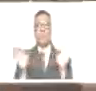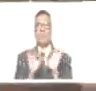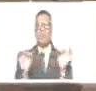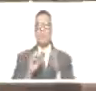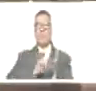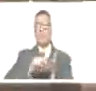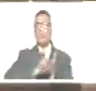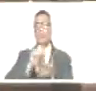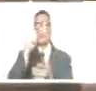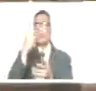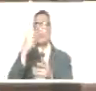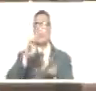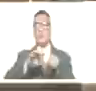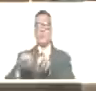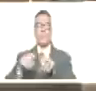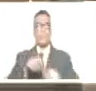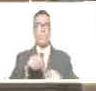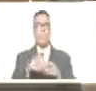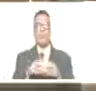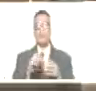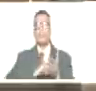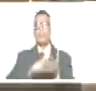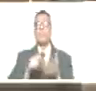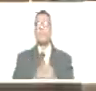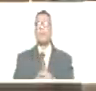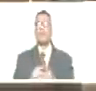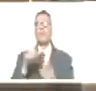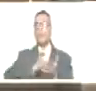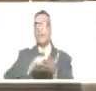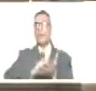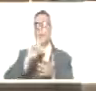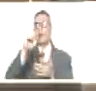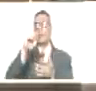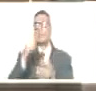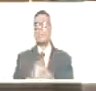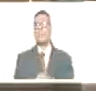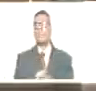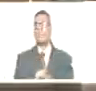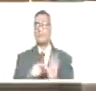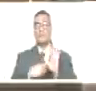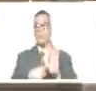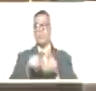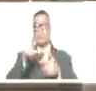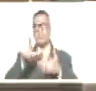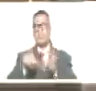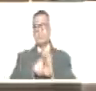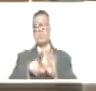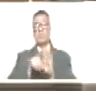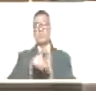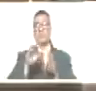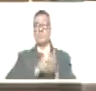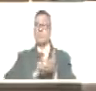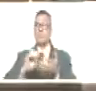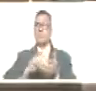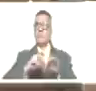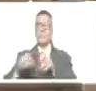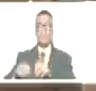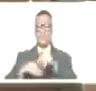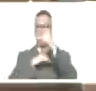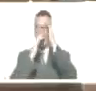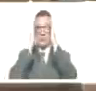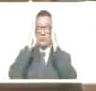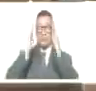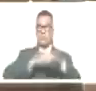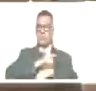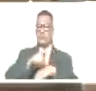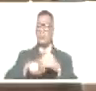quedando redactado de la manera siguiente. Artículo 1, la presente ley tiene por objeto garantizar la atención integral a